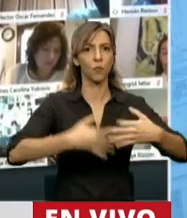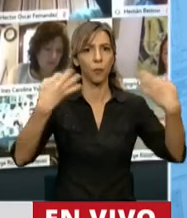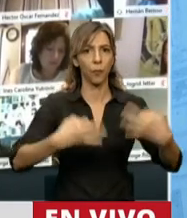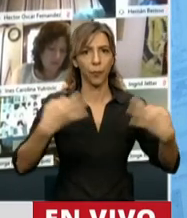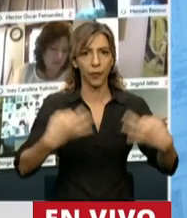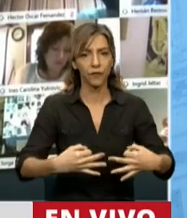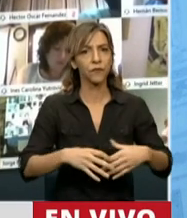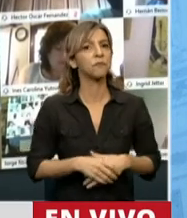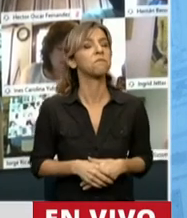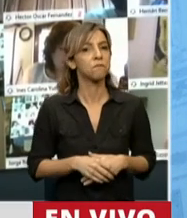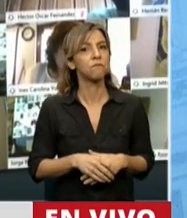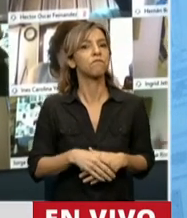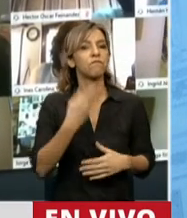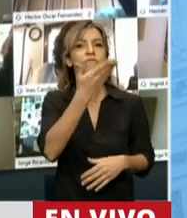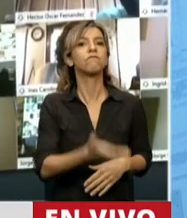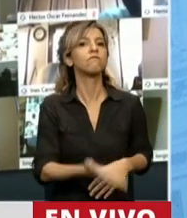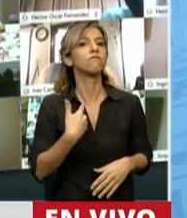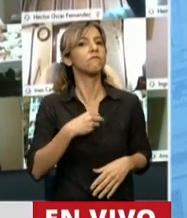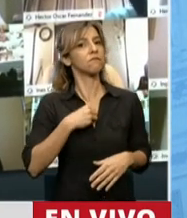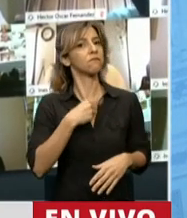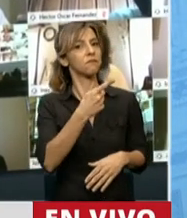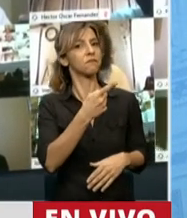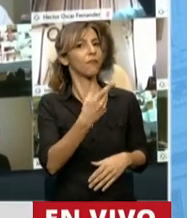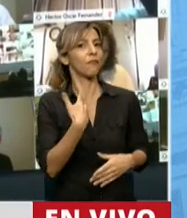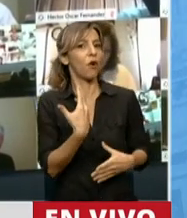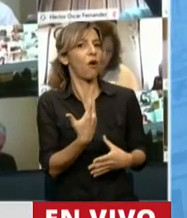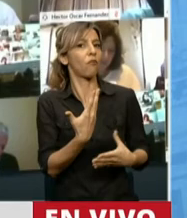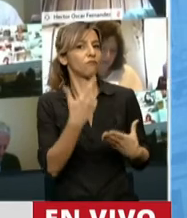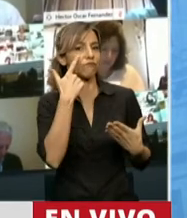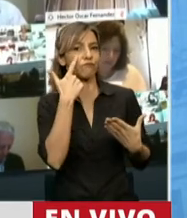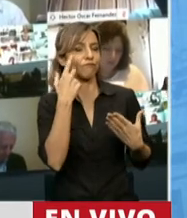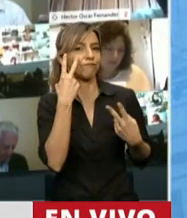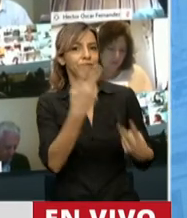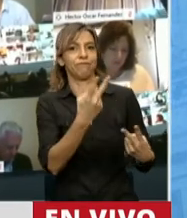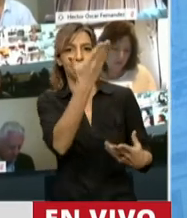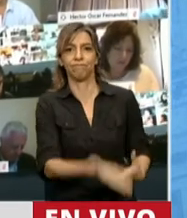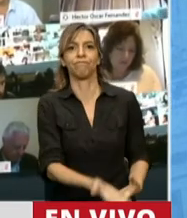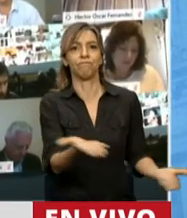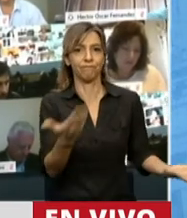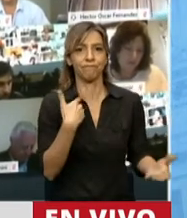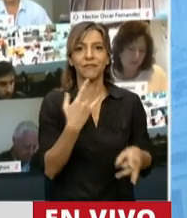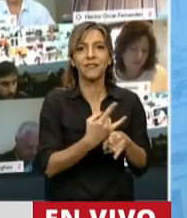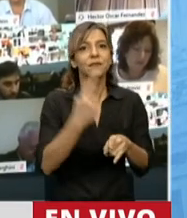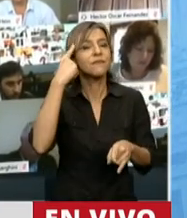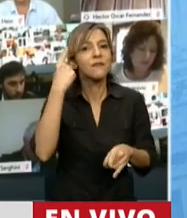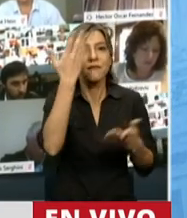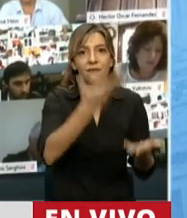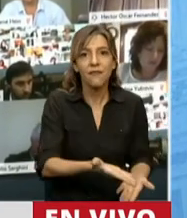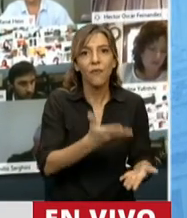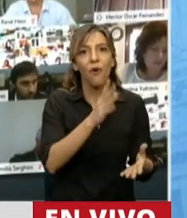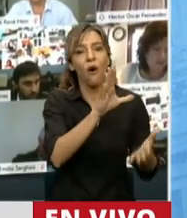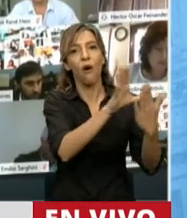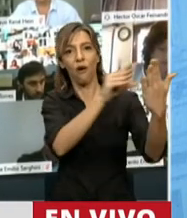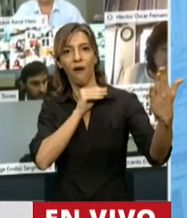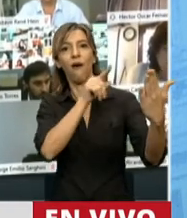como radical es uno de los maestros, de los próceres que siempre buscamos que estén en la política, sobre todo reivindicar que se puede